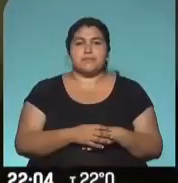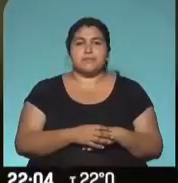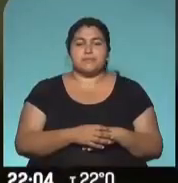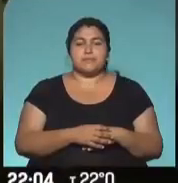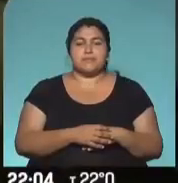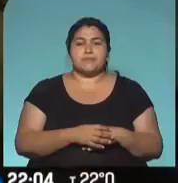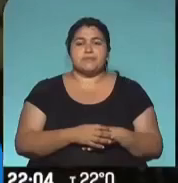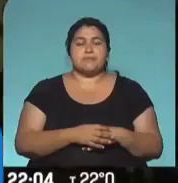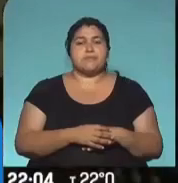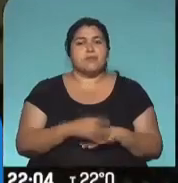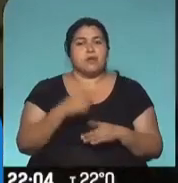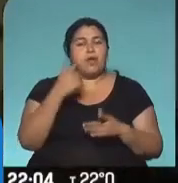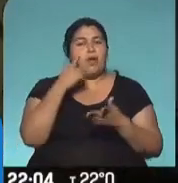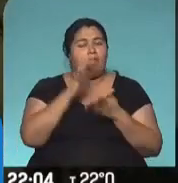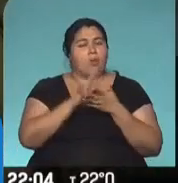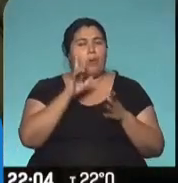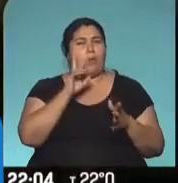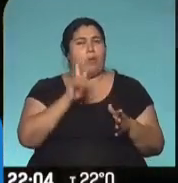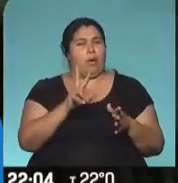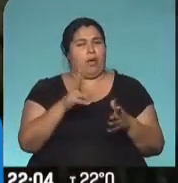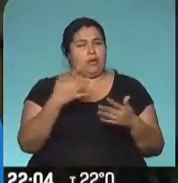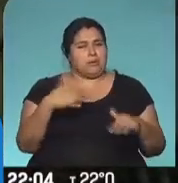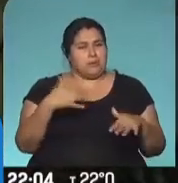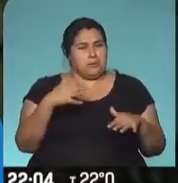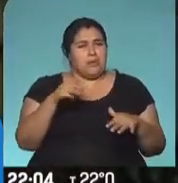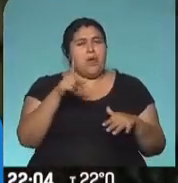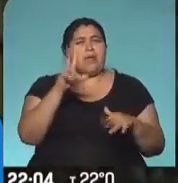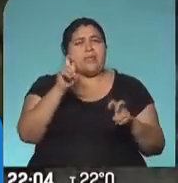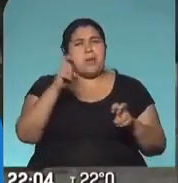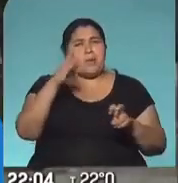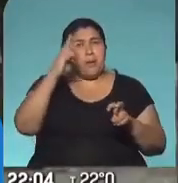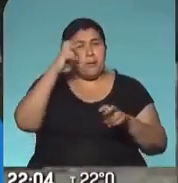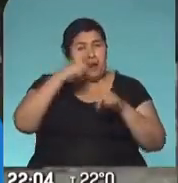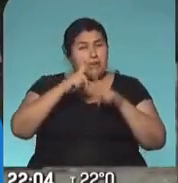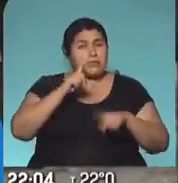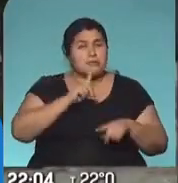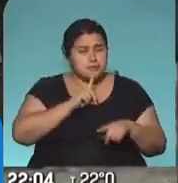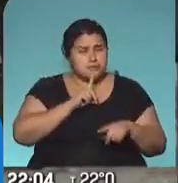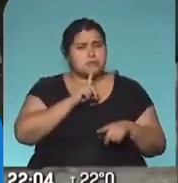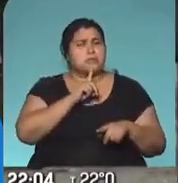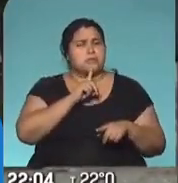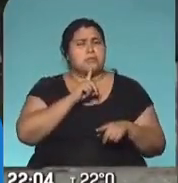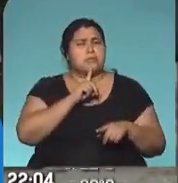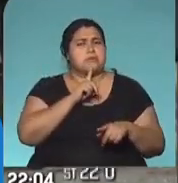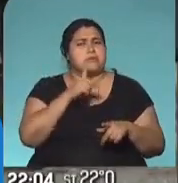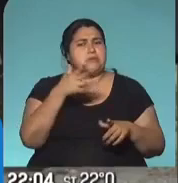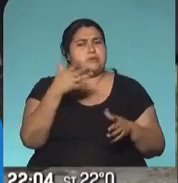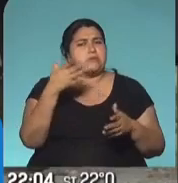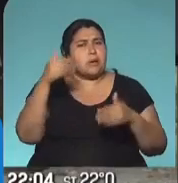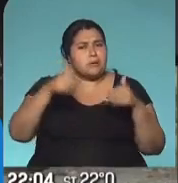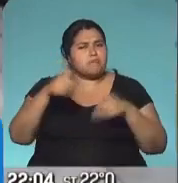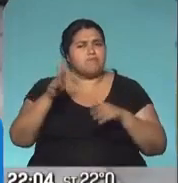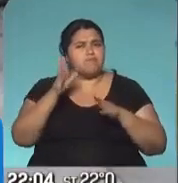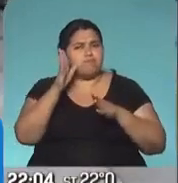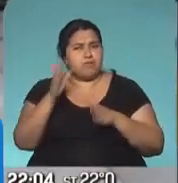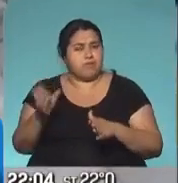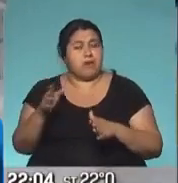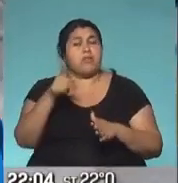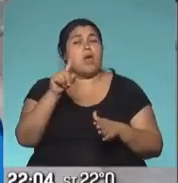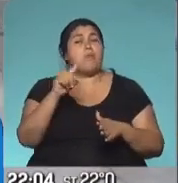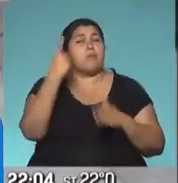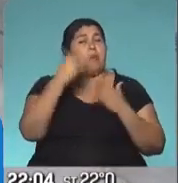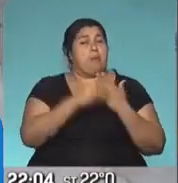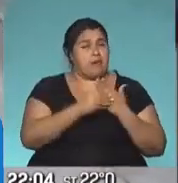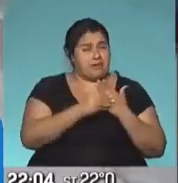Una vez más, se trata de resolver el laberinto del Brexit en el Reino Unido y nuevamente se recurre a las urnas. El primer ministro